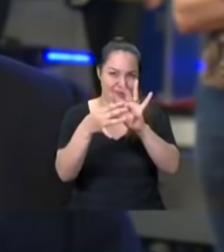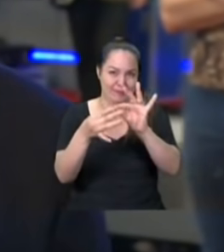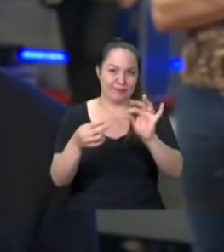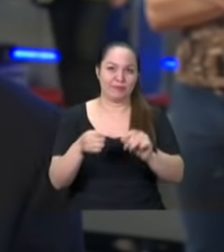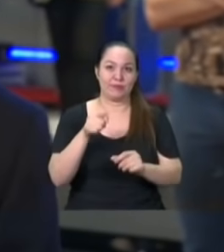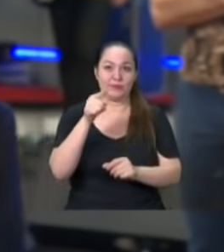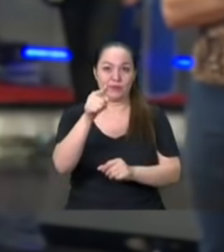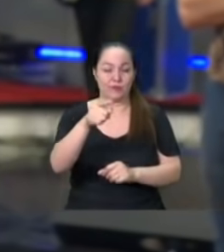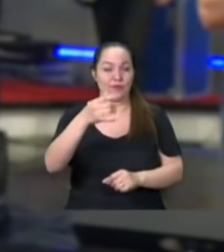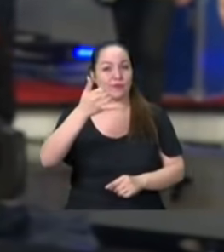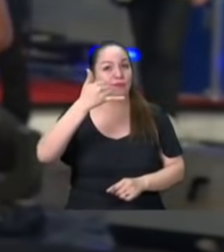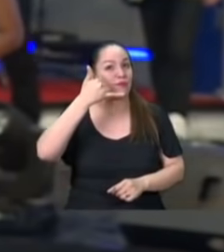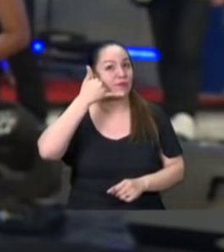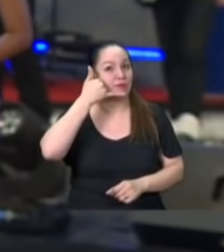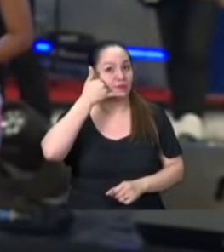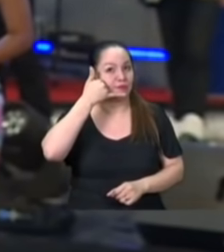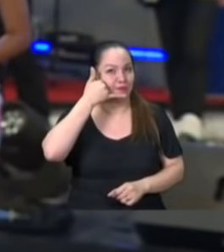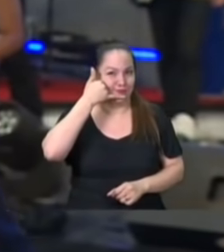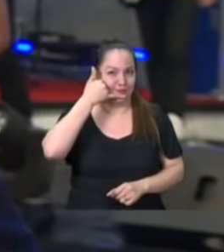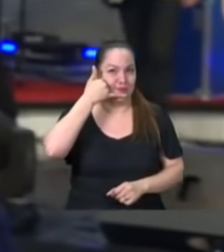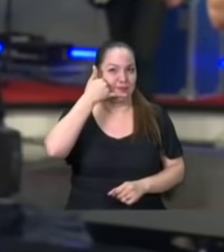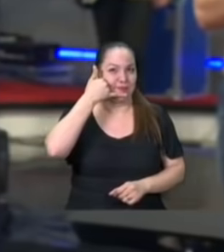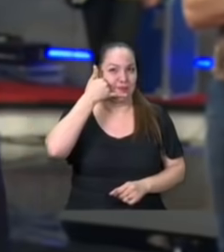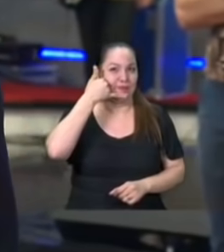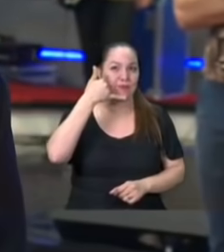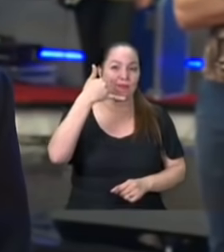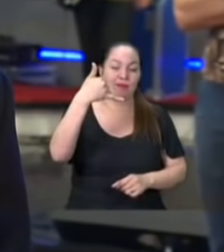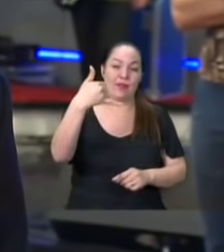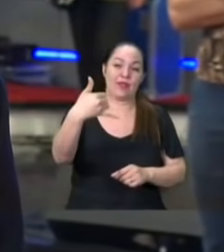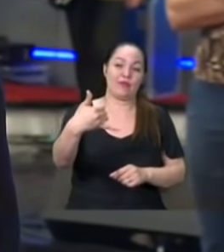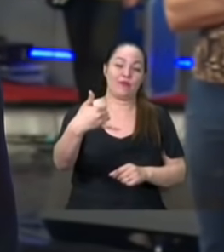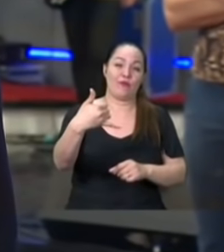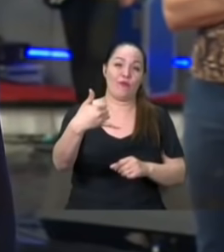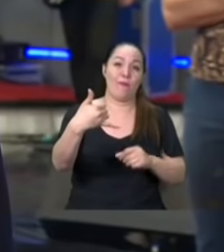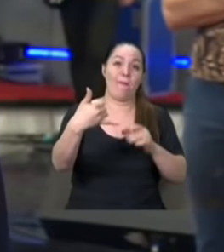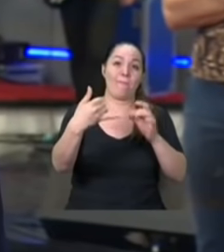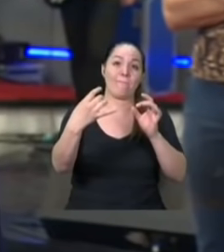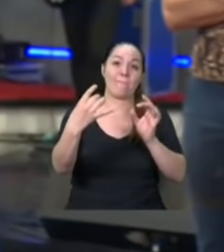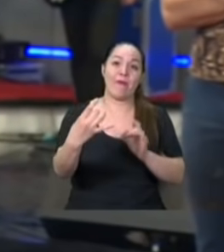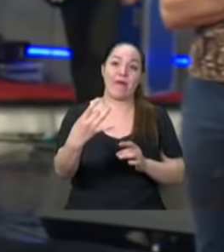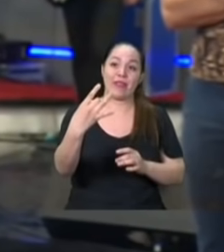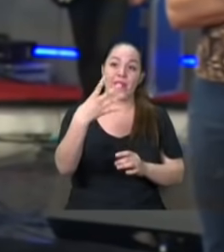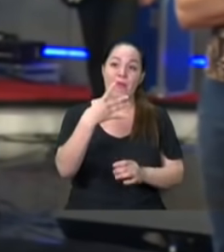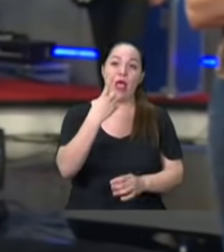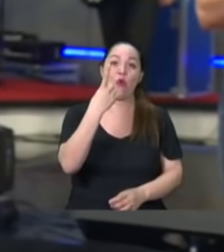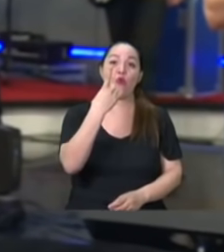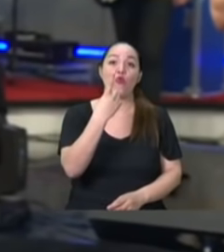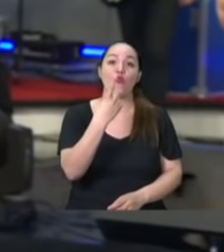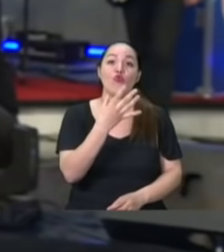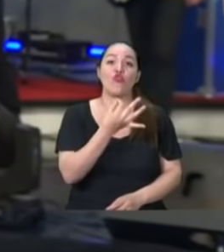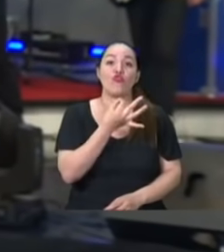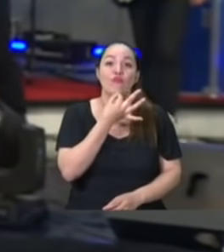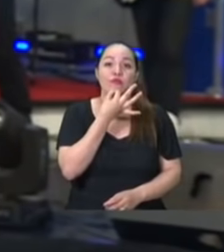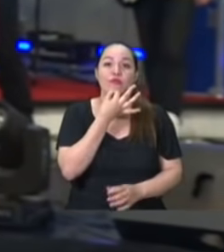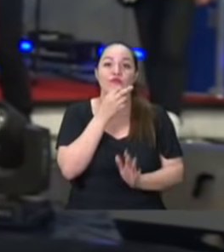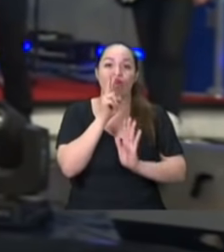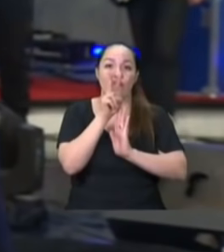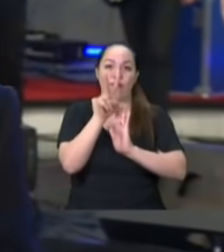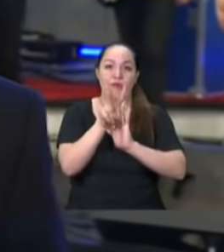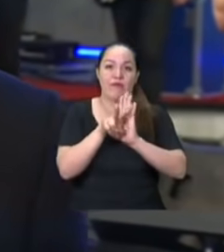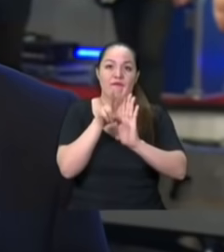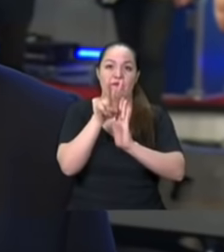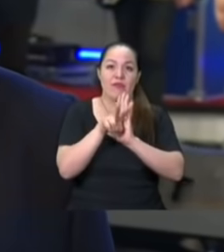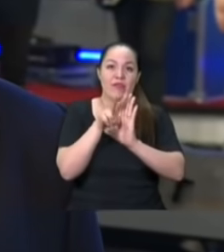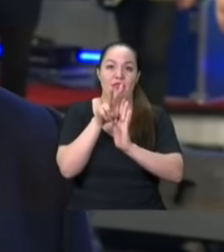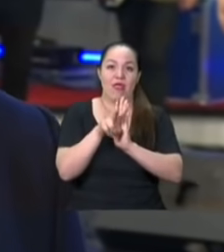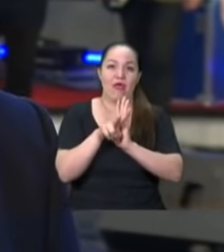a agarrar tu teléfono y me vas a enviar un minuto de video describiéndome algo